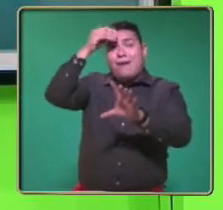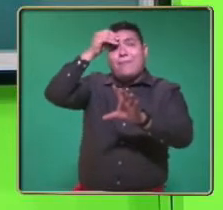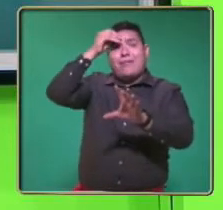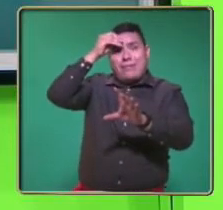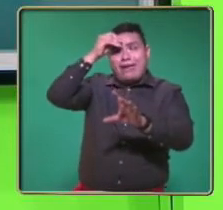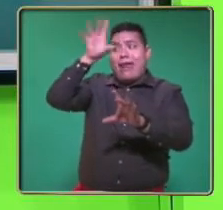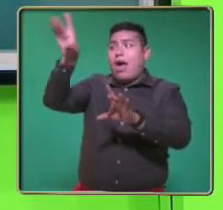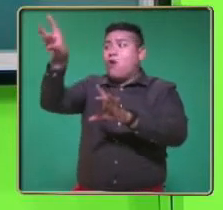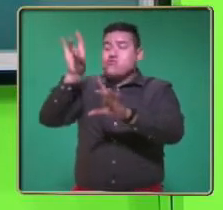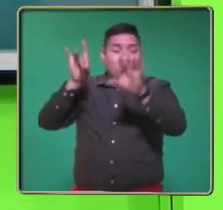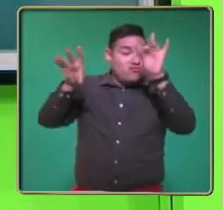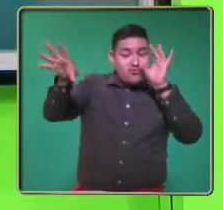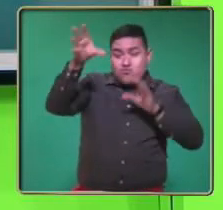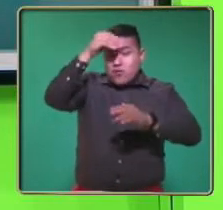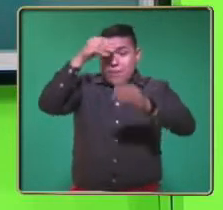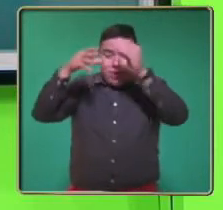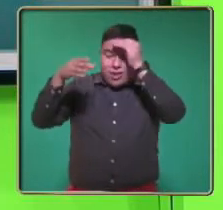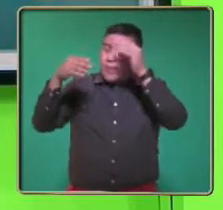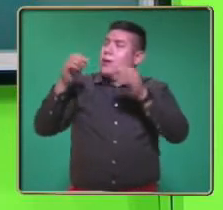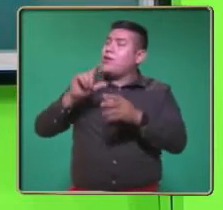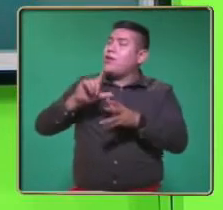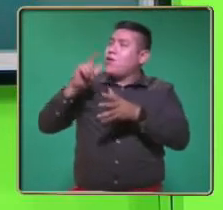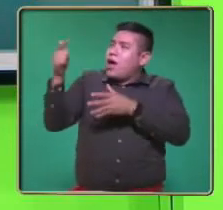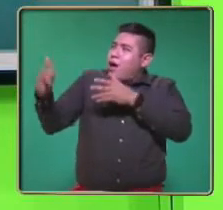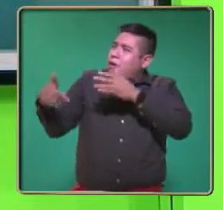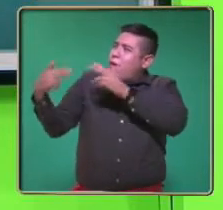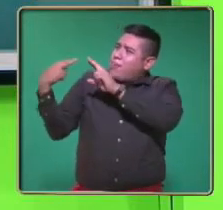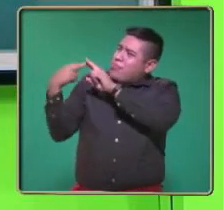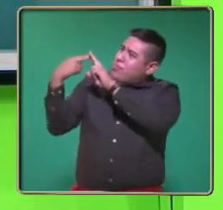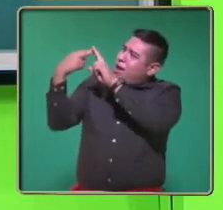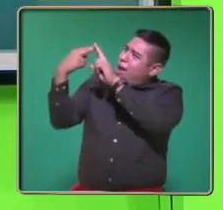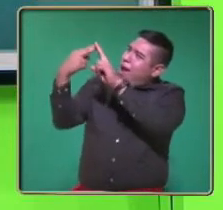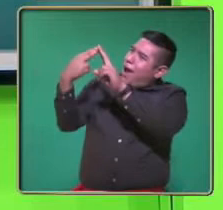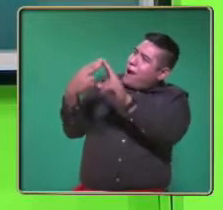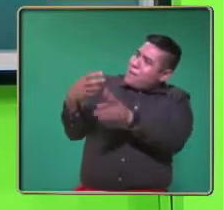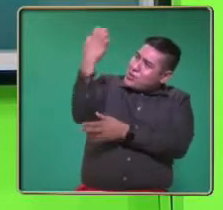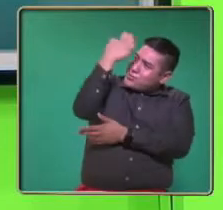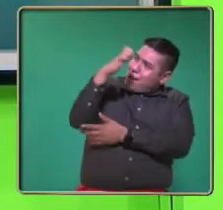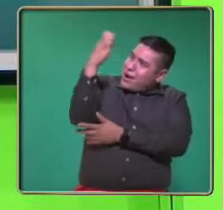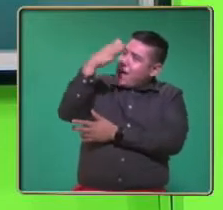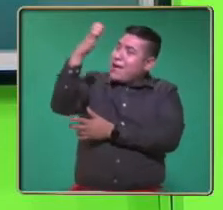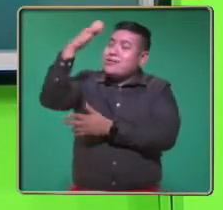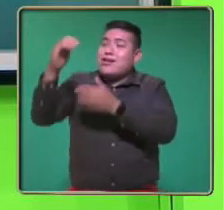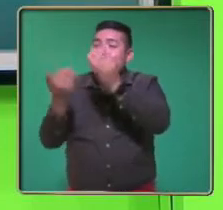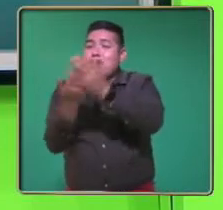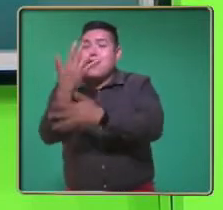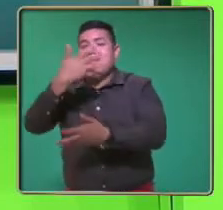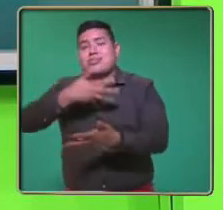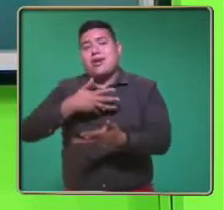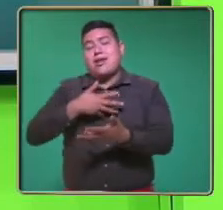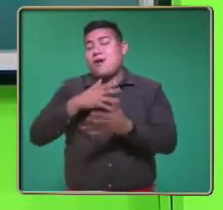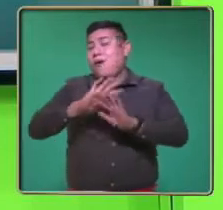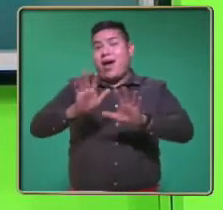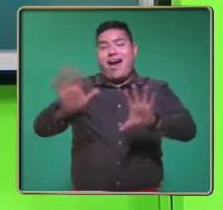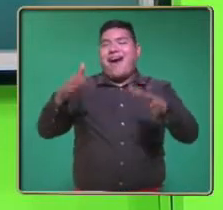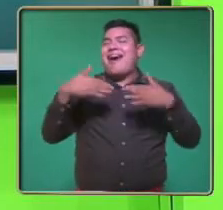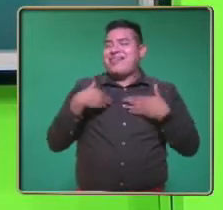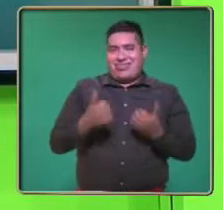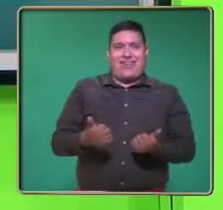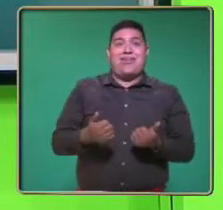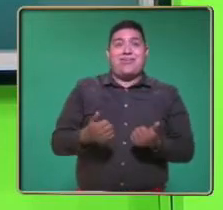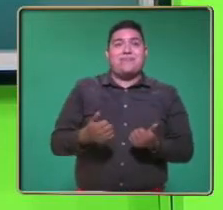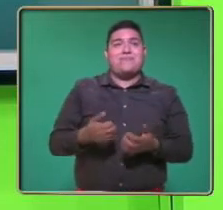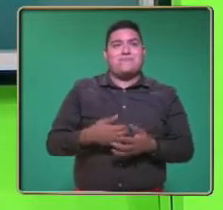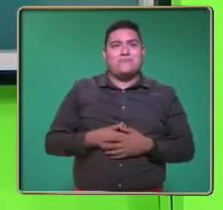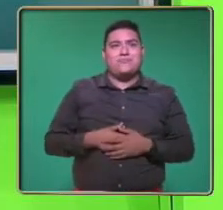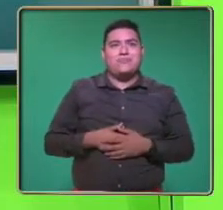nosotros, pero que con el paso del tiempo y las experiencias han podido sobrellevar la situación y ahora lo ven de una mejor manera. Esas